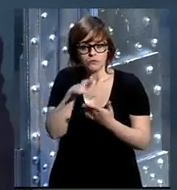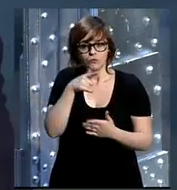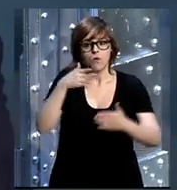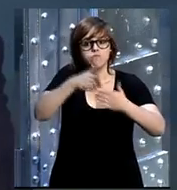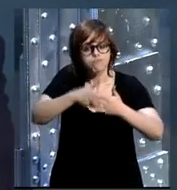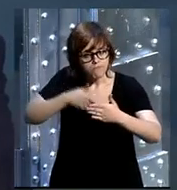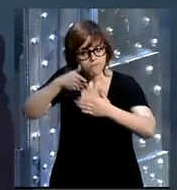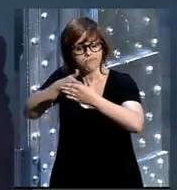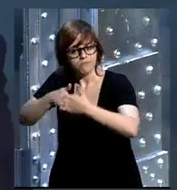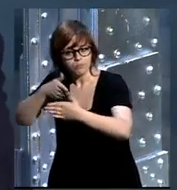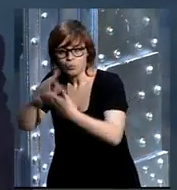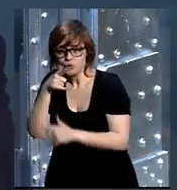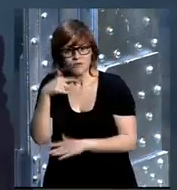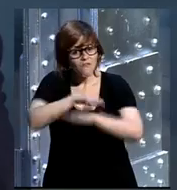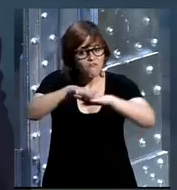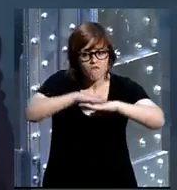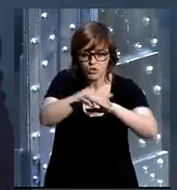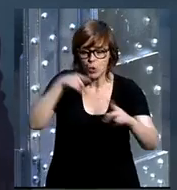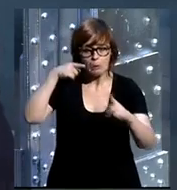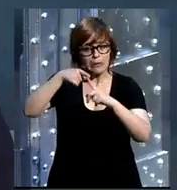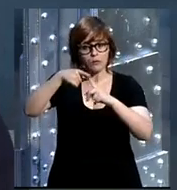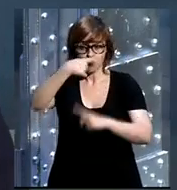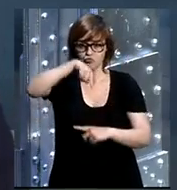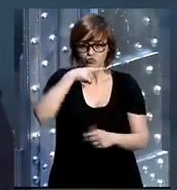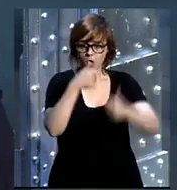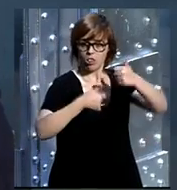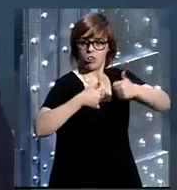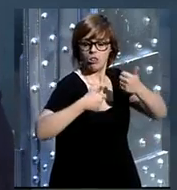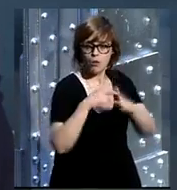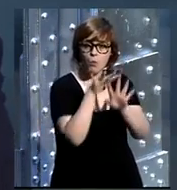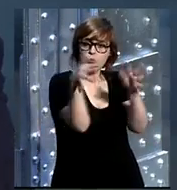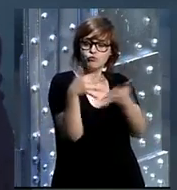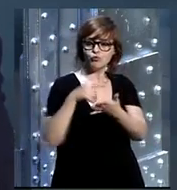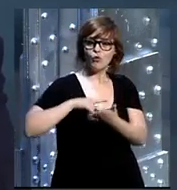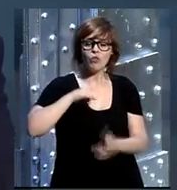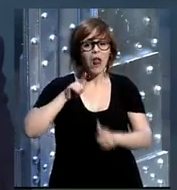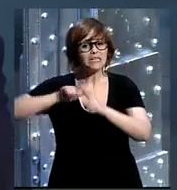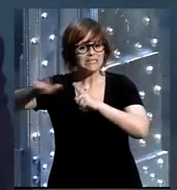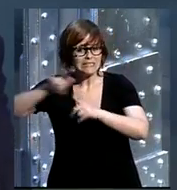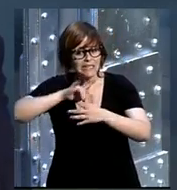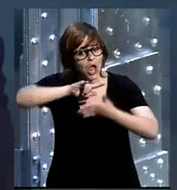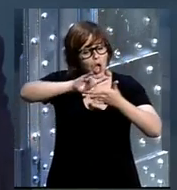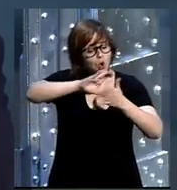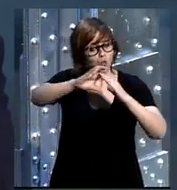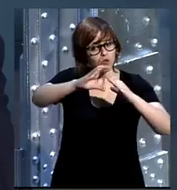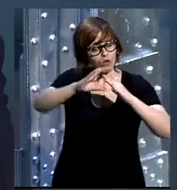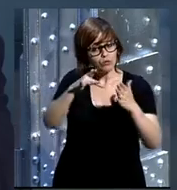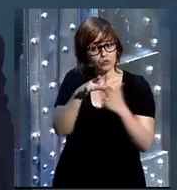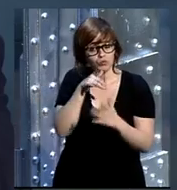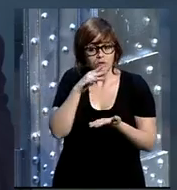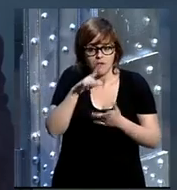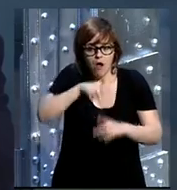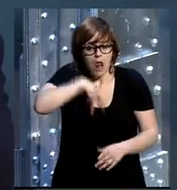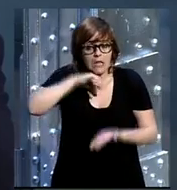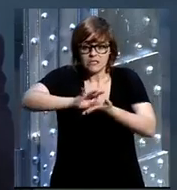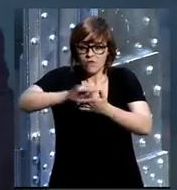es uno de los elementos fundamentales para competir ya no en el mundo de las telecomunicaciones, sino en el mundo de los servicios